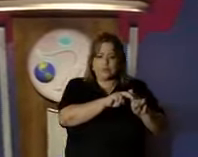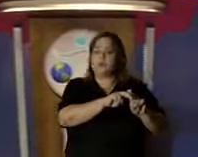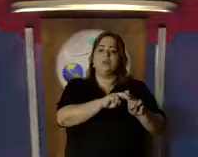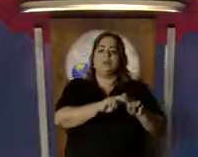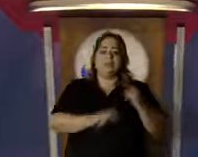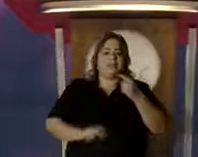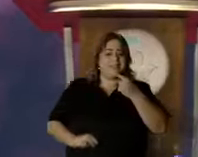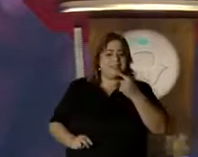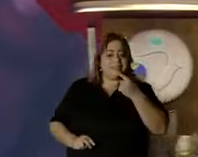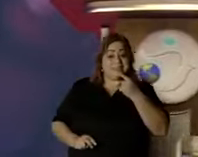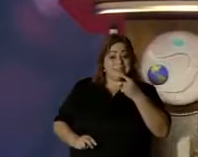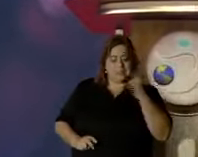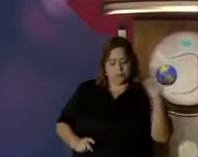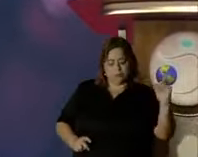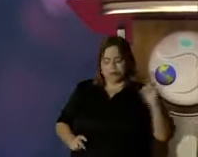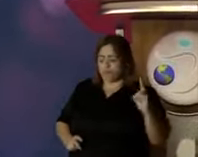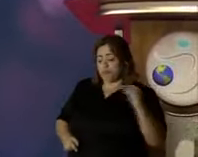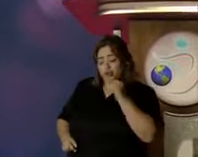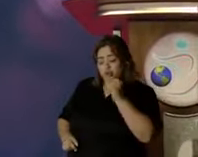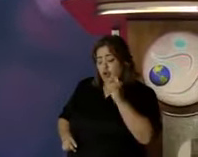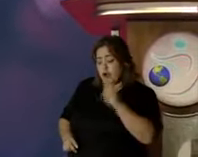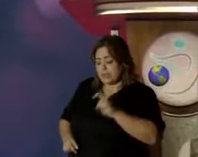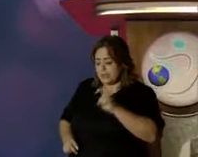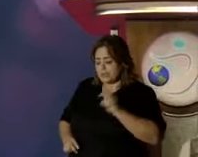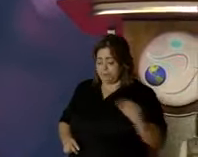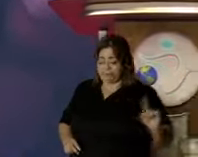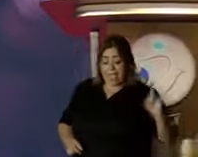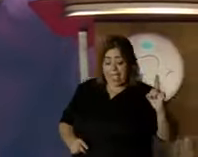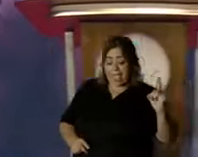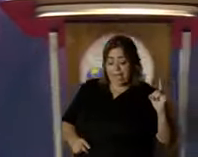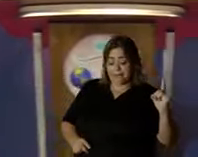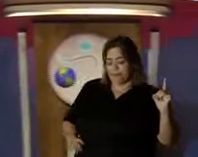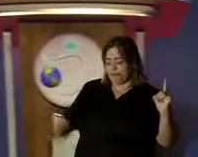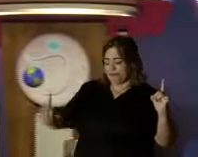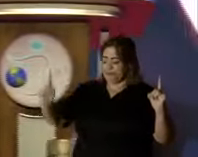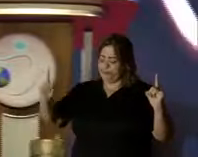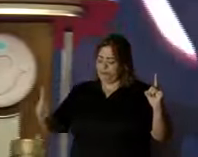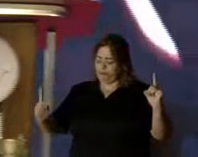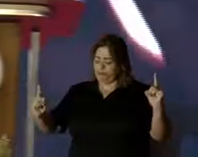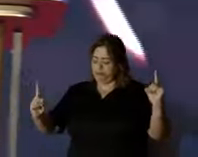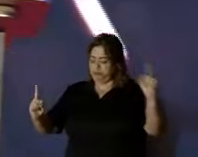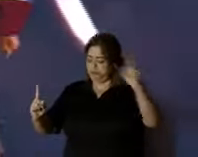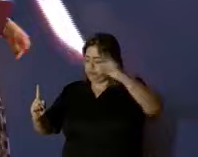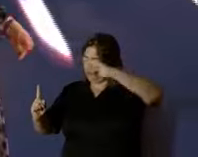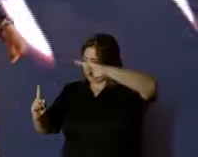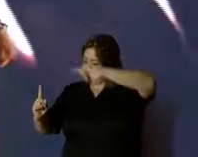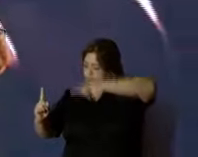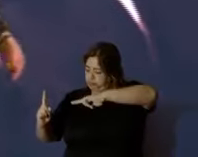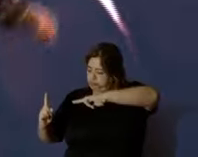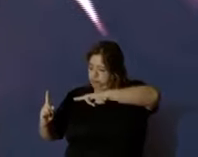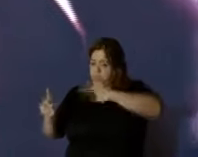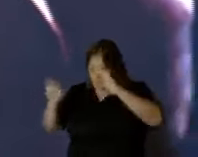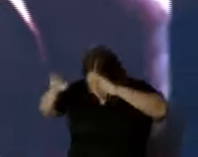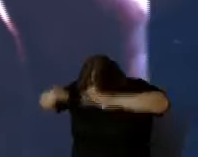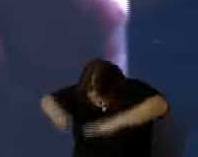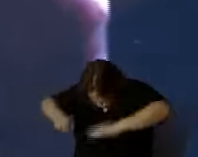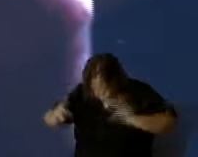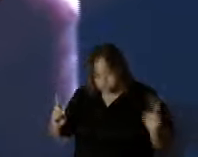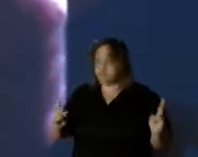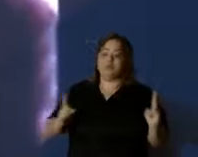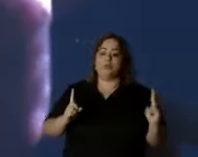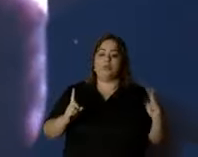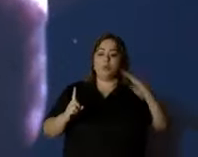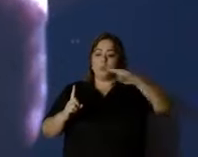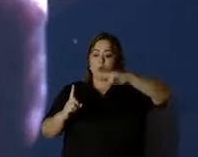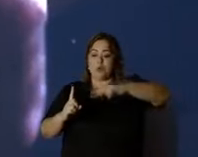yo necesito de usted un milagro. No, se postró, diga postrar. Este es un tiempo donde tenemos que vivir